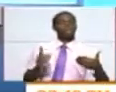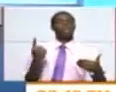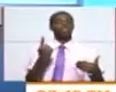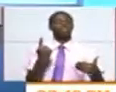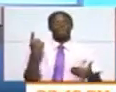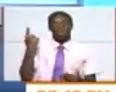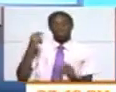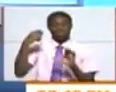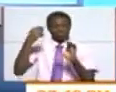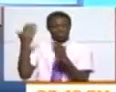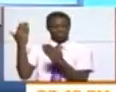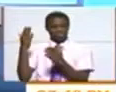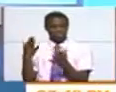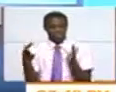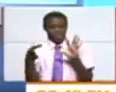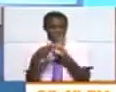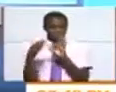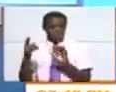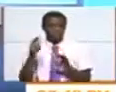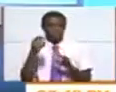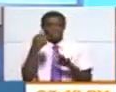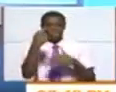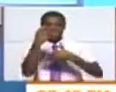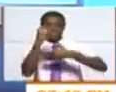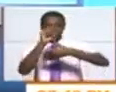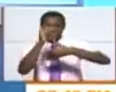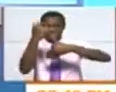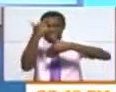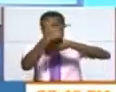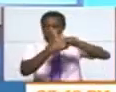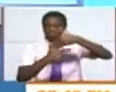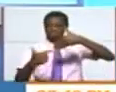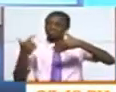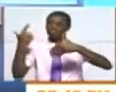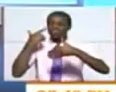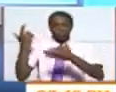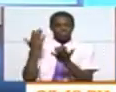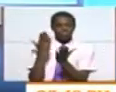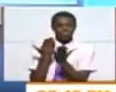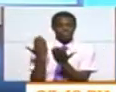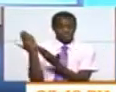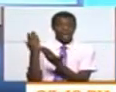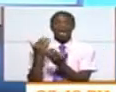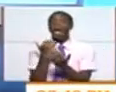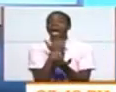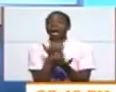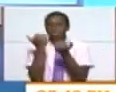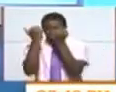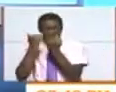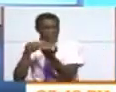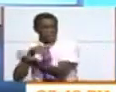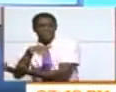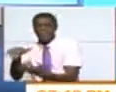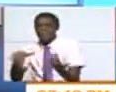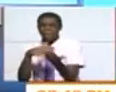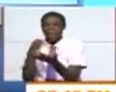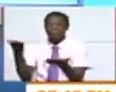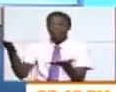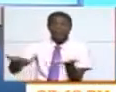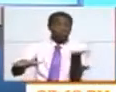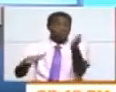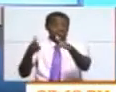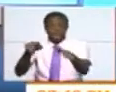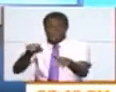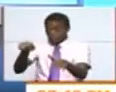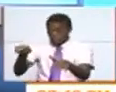a través de la hermana Telesur, veremos algunas víctimas de este terrorismo, porque no tiene otro nombre, cuyas muertes se le quieren